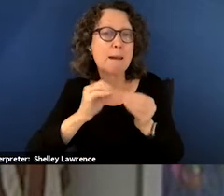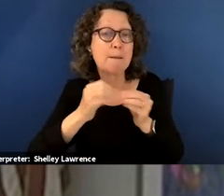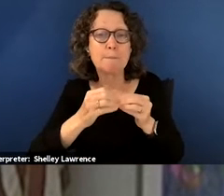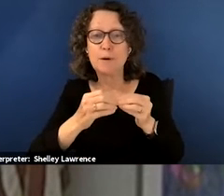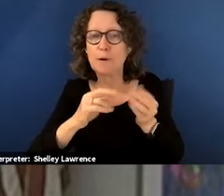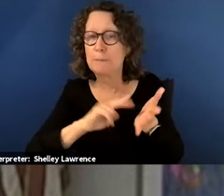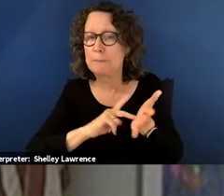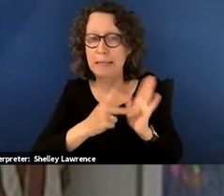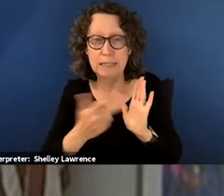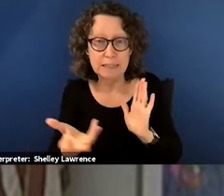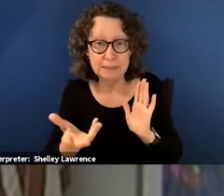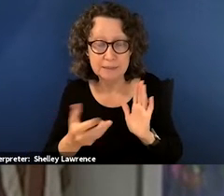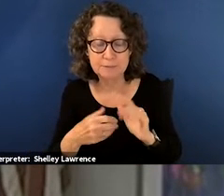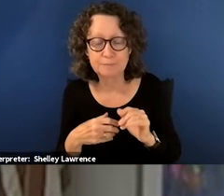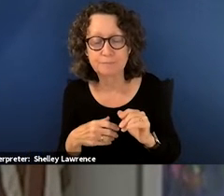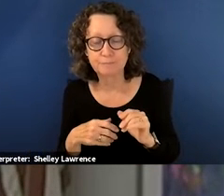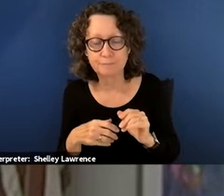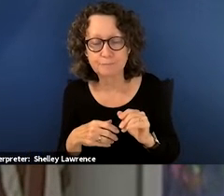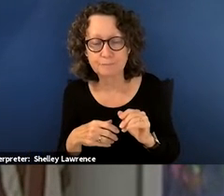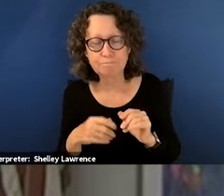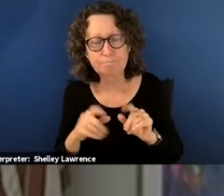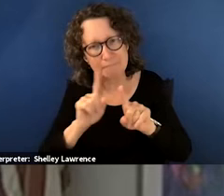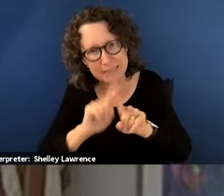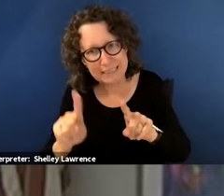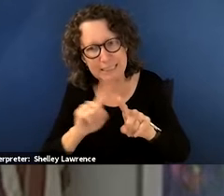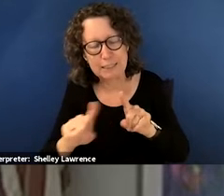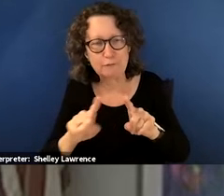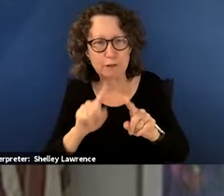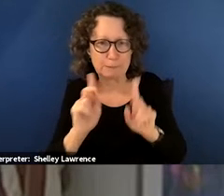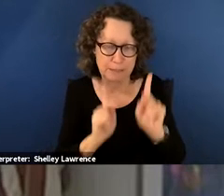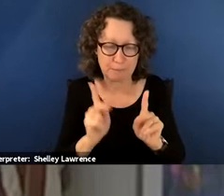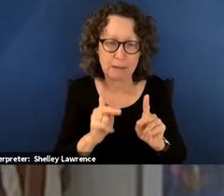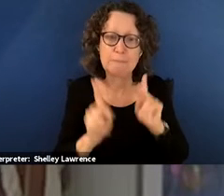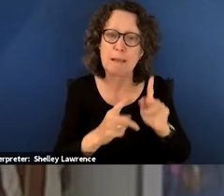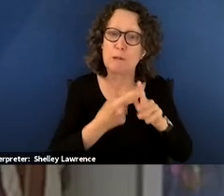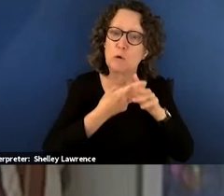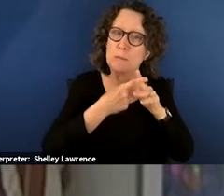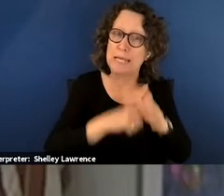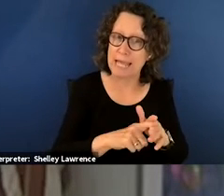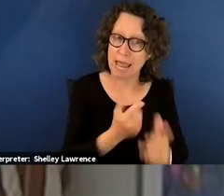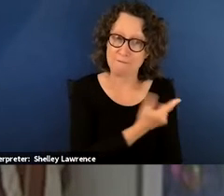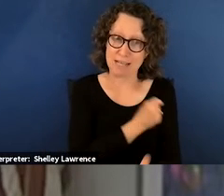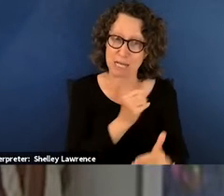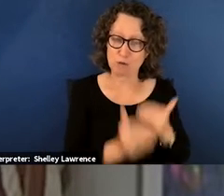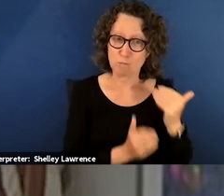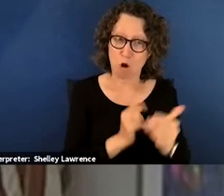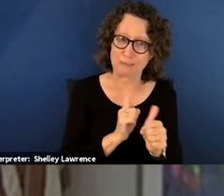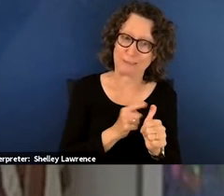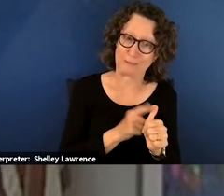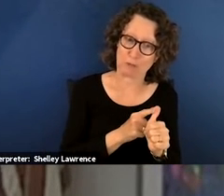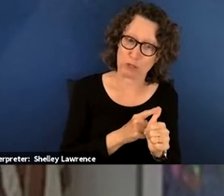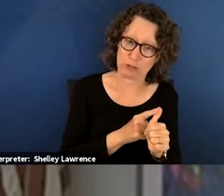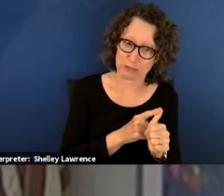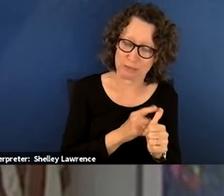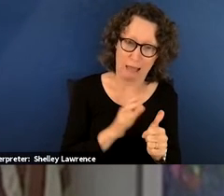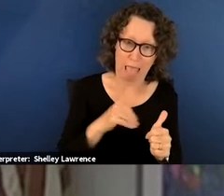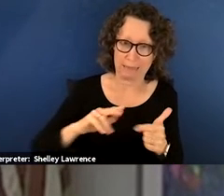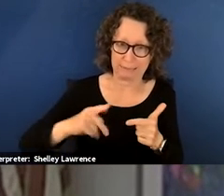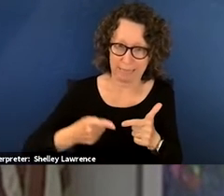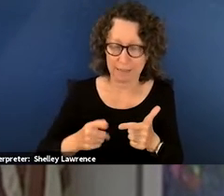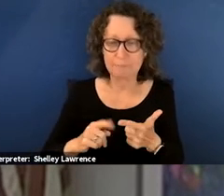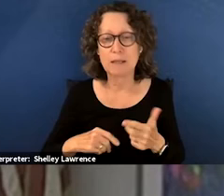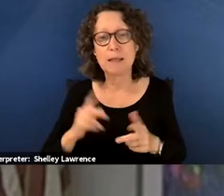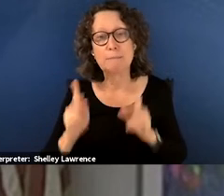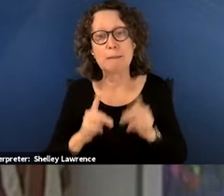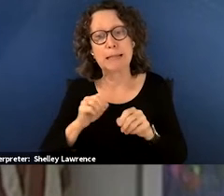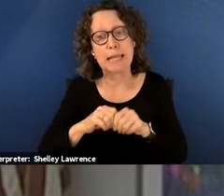ese número representa una variedad de diferentes personas. Personas que comenzaron el proceso de vacunación, aquellos